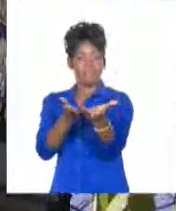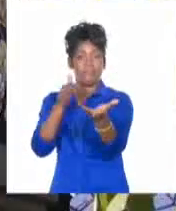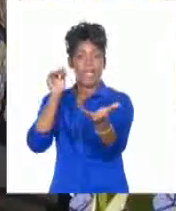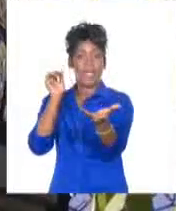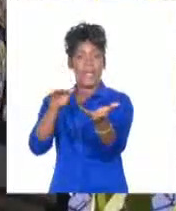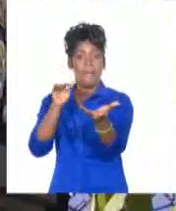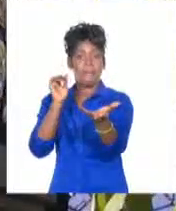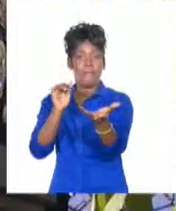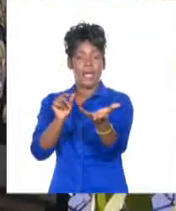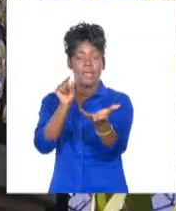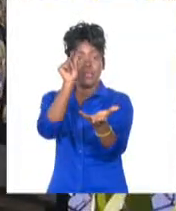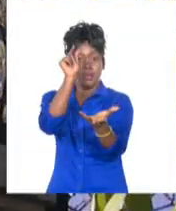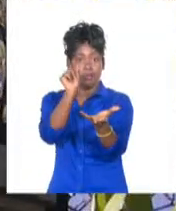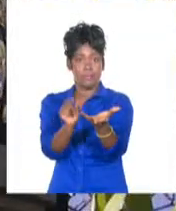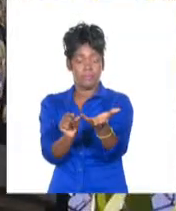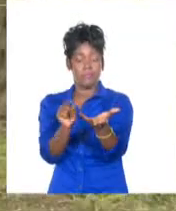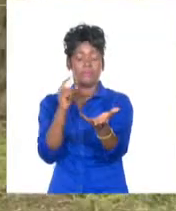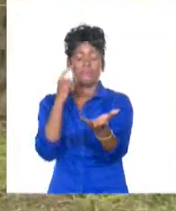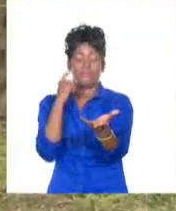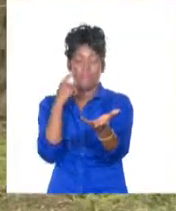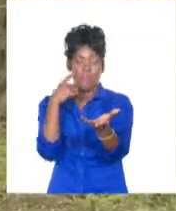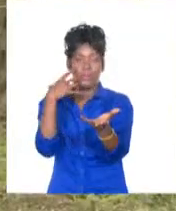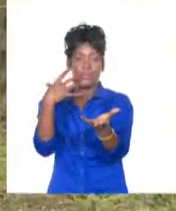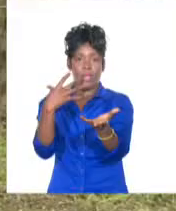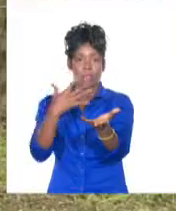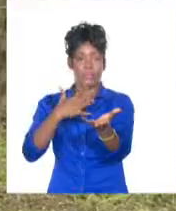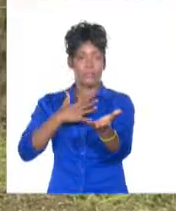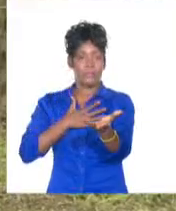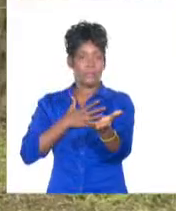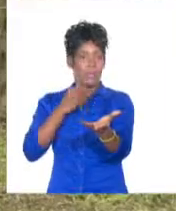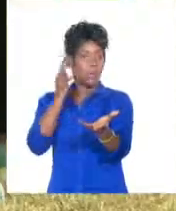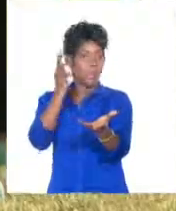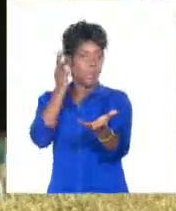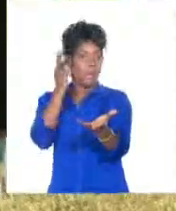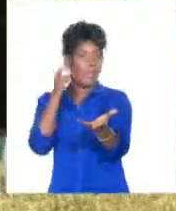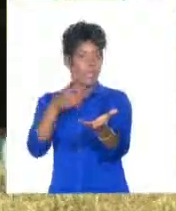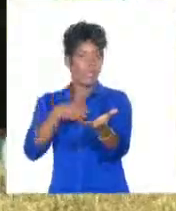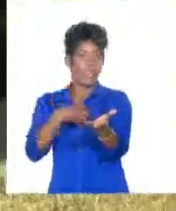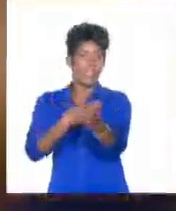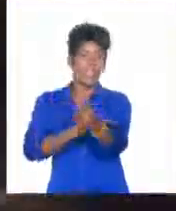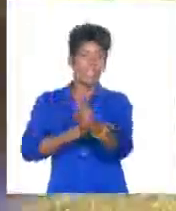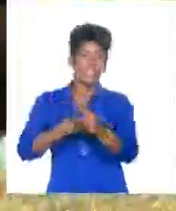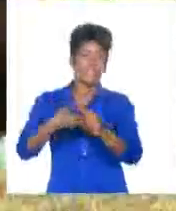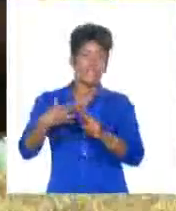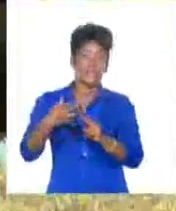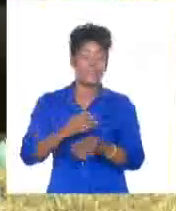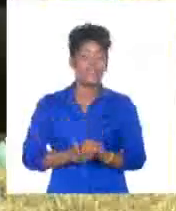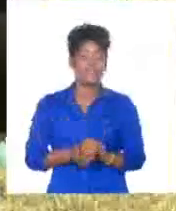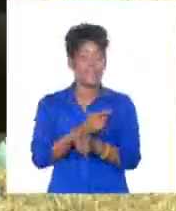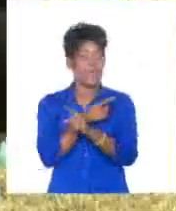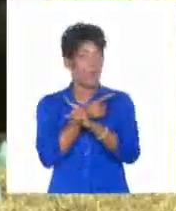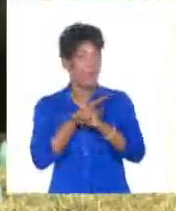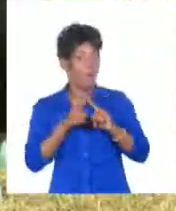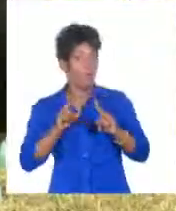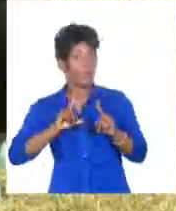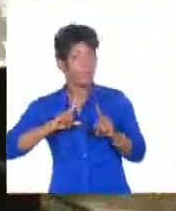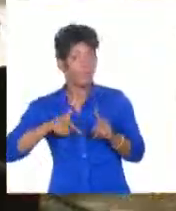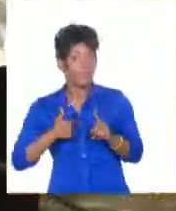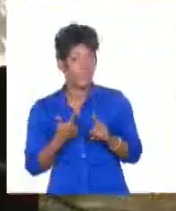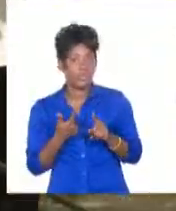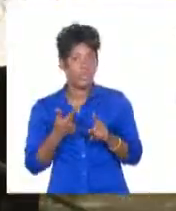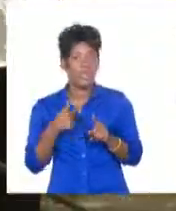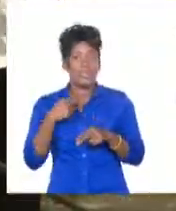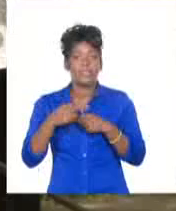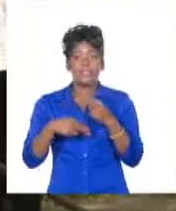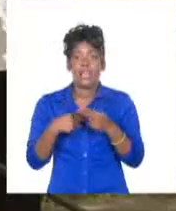ante la estatua de tan excelsa patriota. Y como si la tradición aún estuviera por sorprendernos a todos, se produce